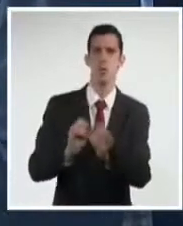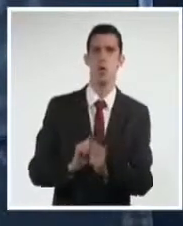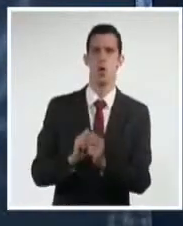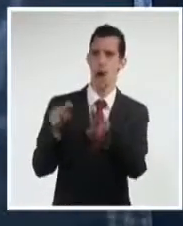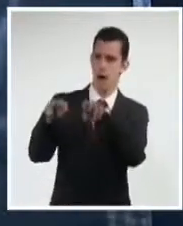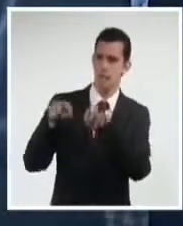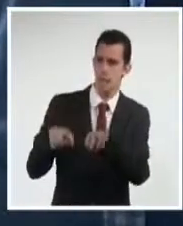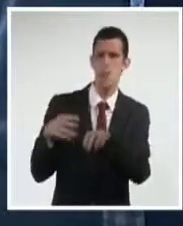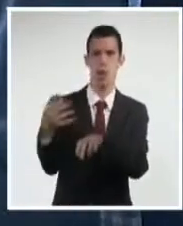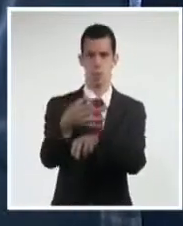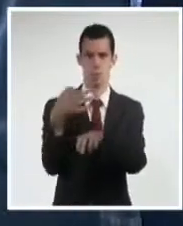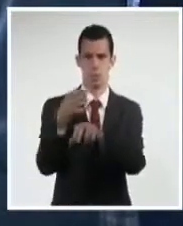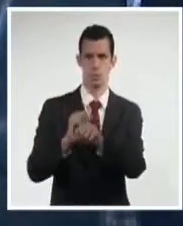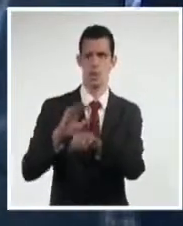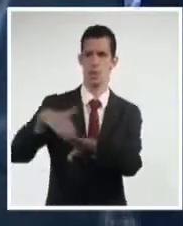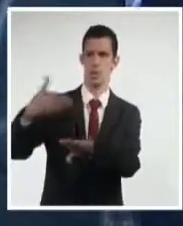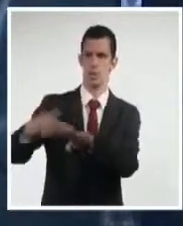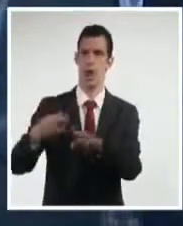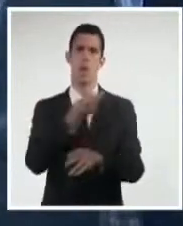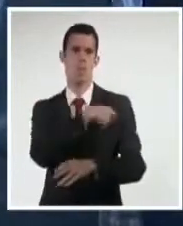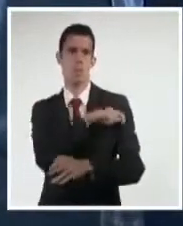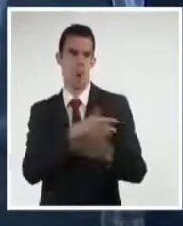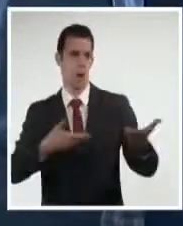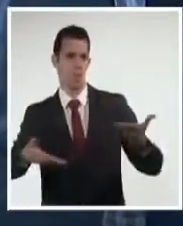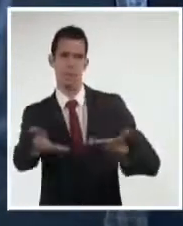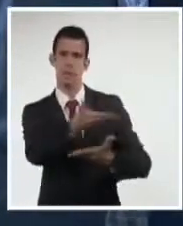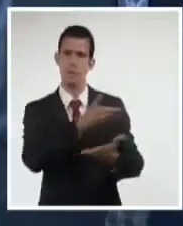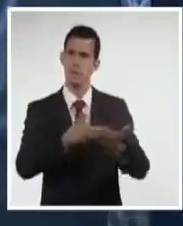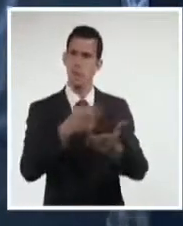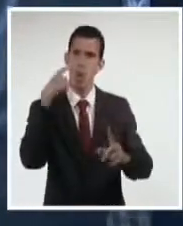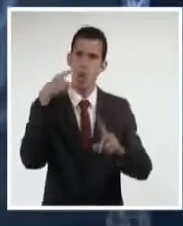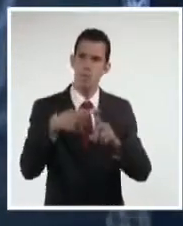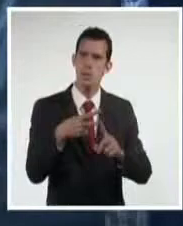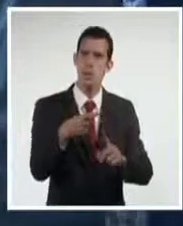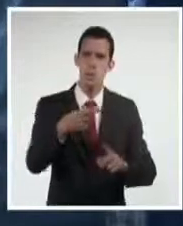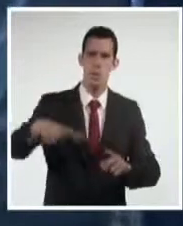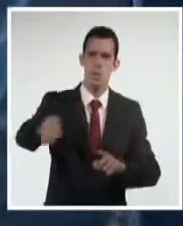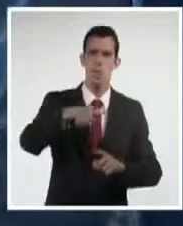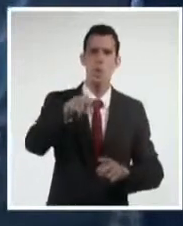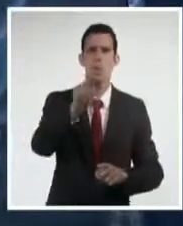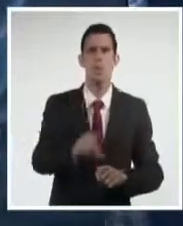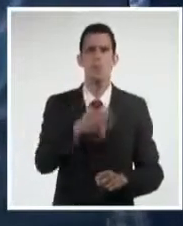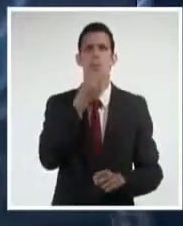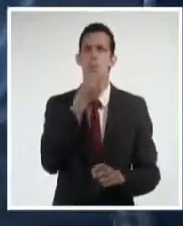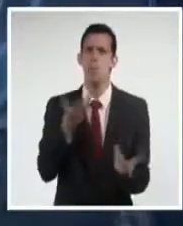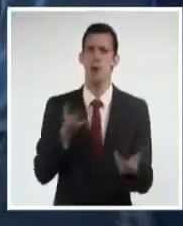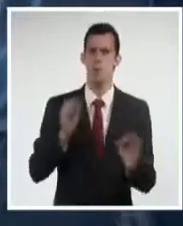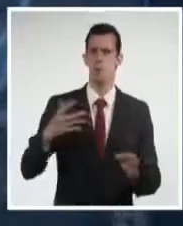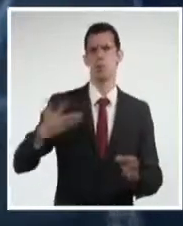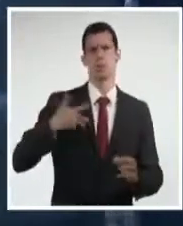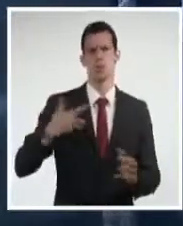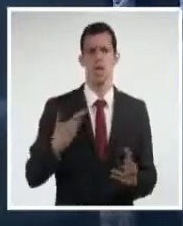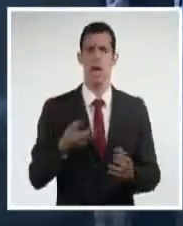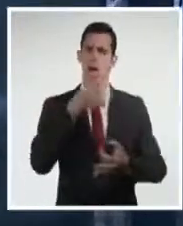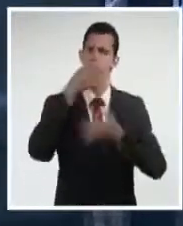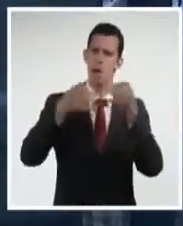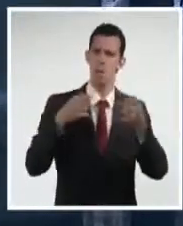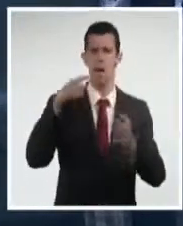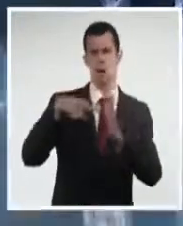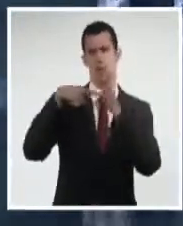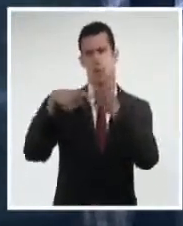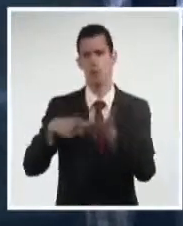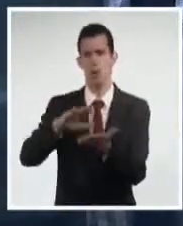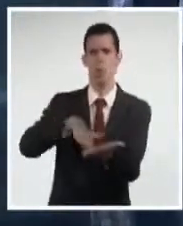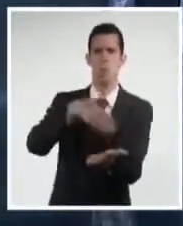población a participar en esas cosas. Y crear los espacios para que la población también pueda criticar, pueda controlar, hay que buscar maneras de